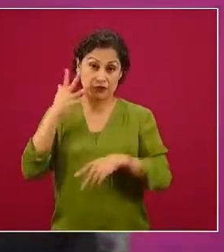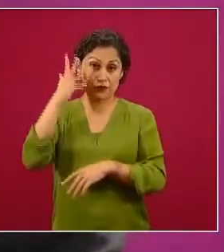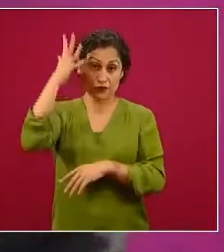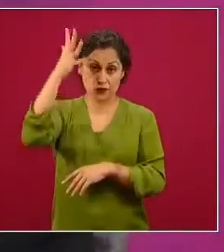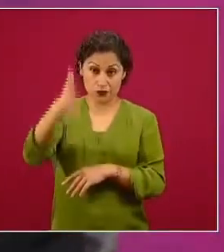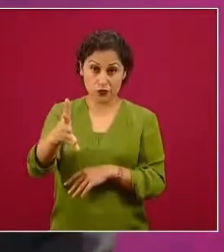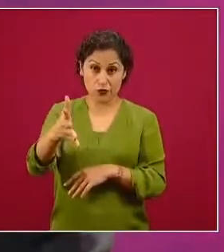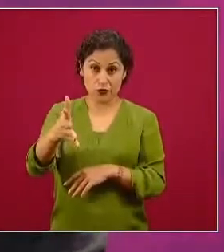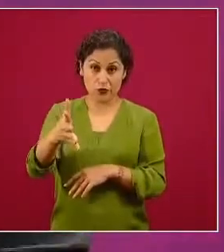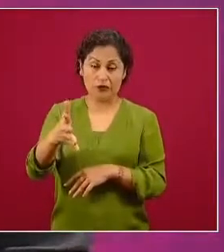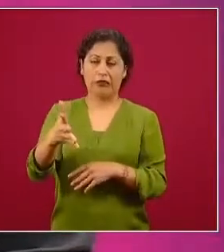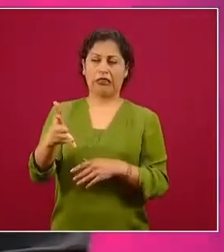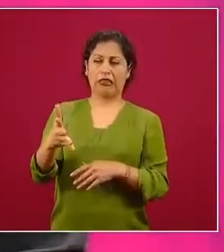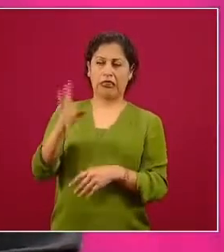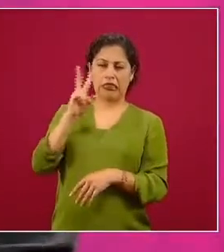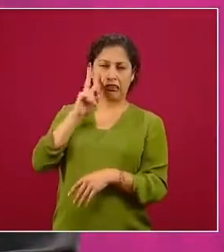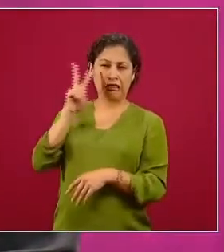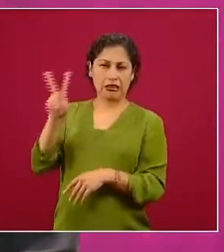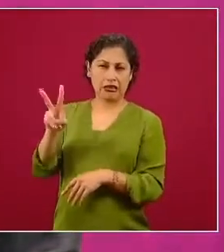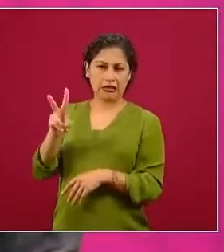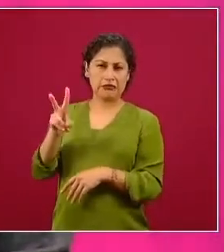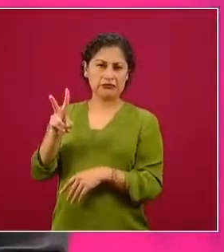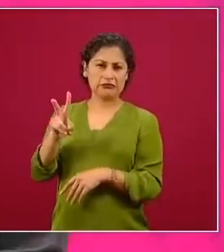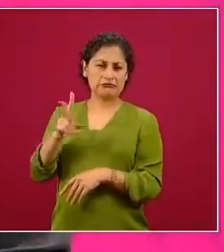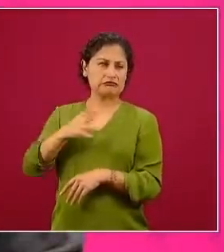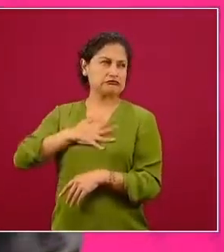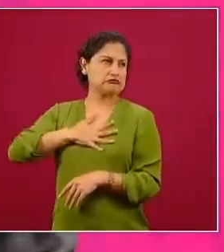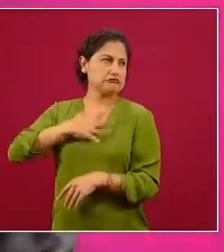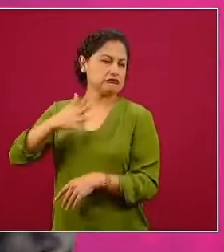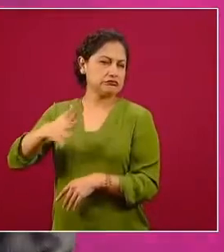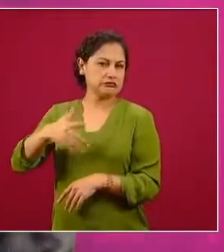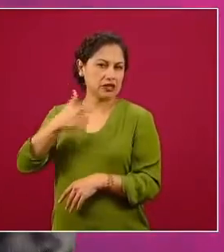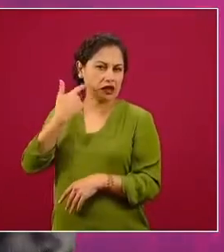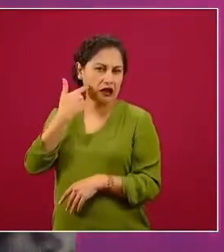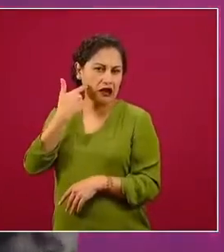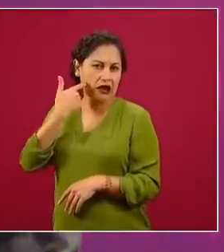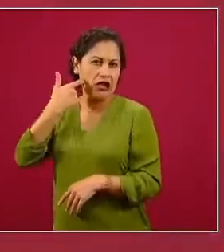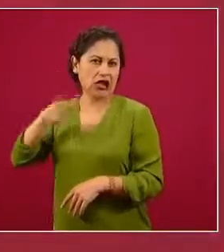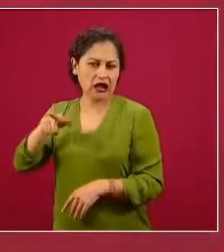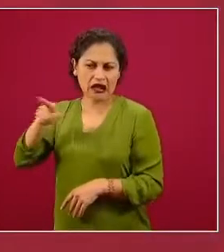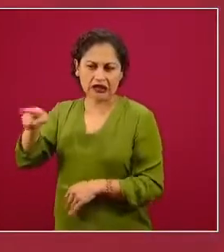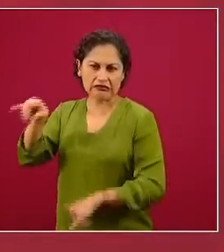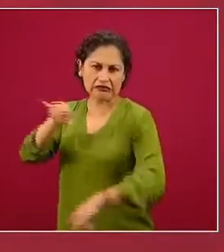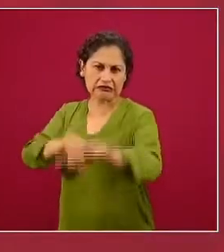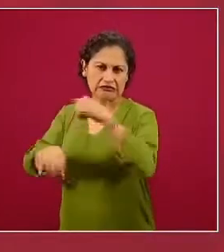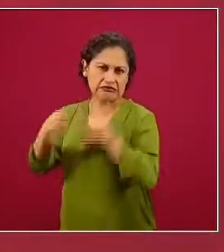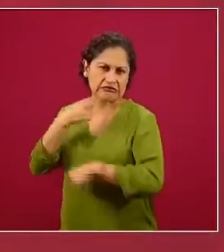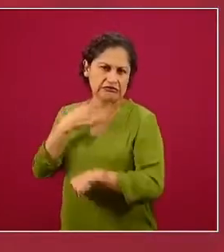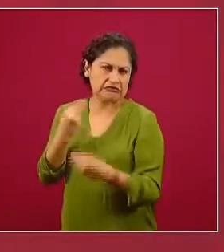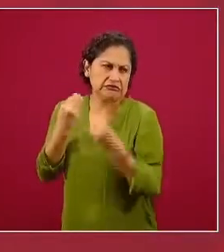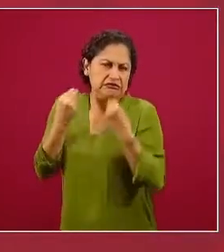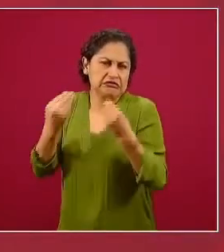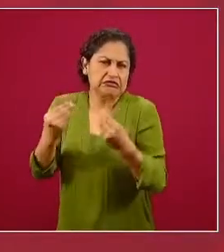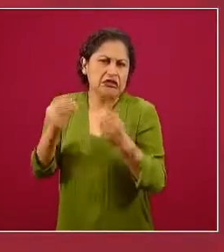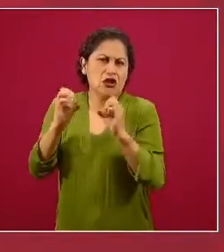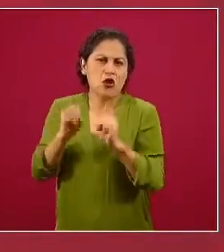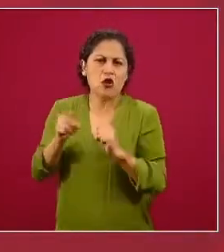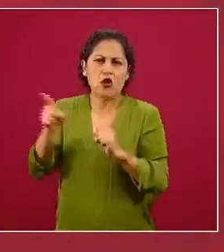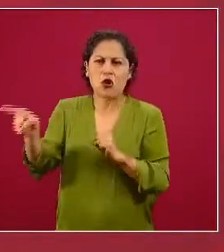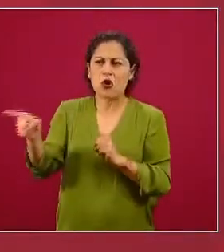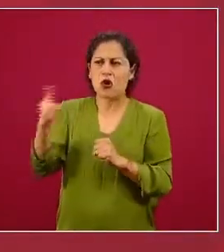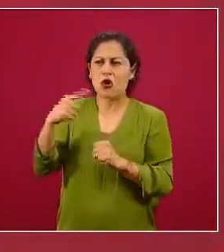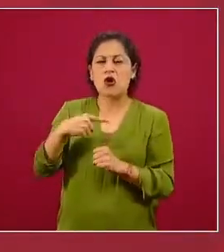verán con desagrado productos que tienen enormes cantidades de azúcares o aditivos o estimulantes del